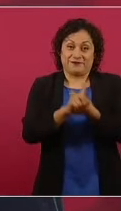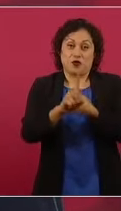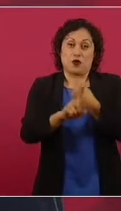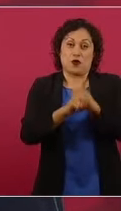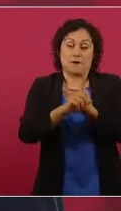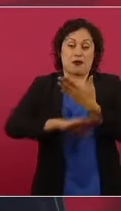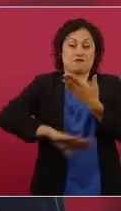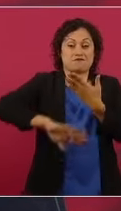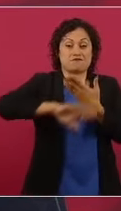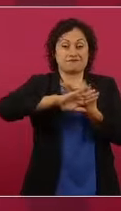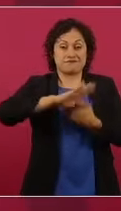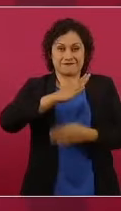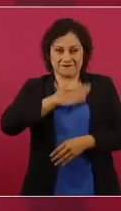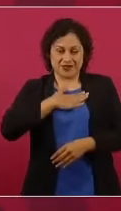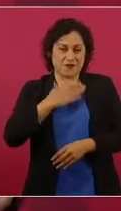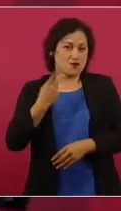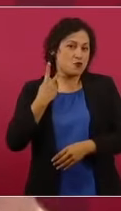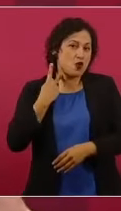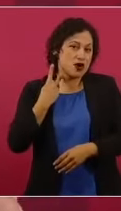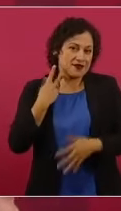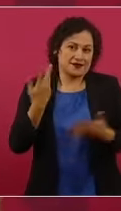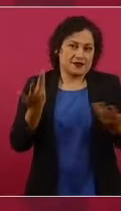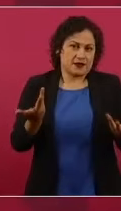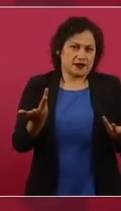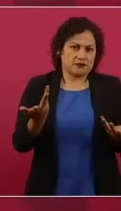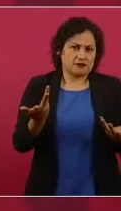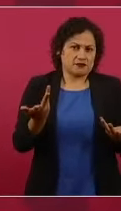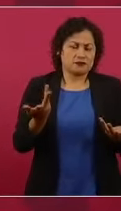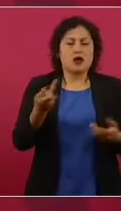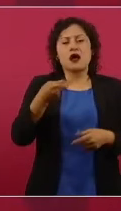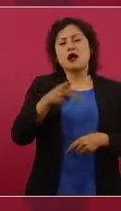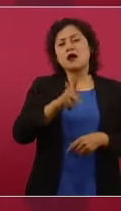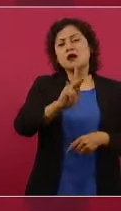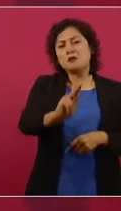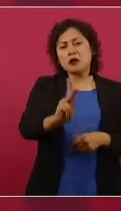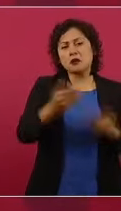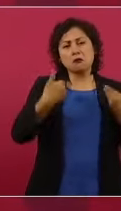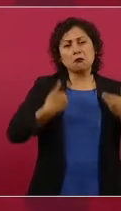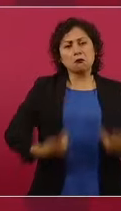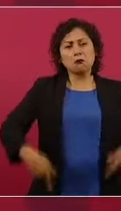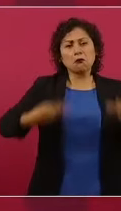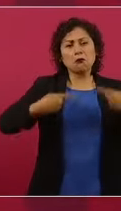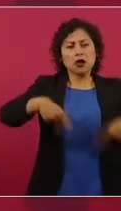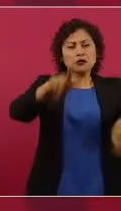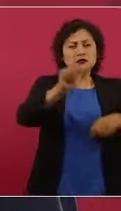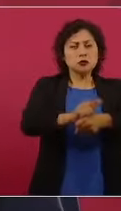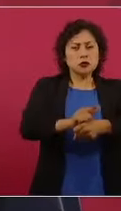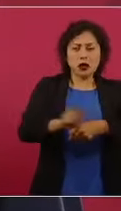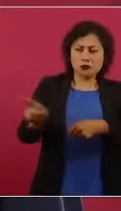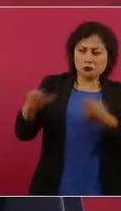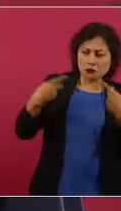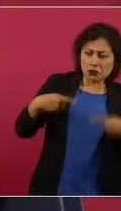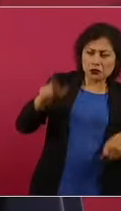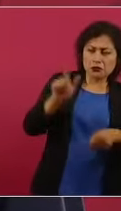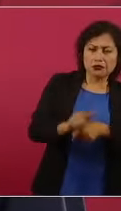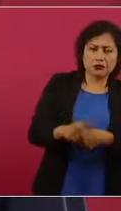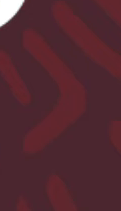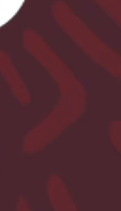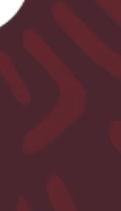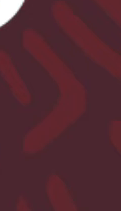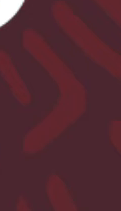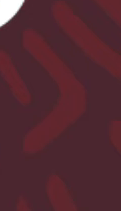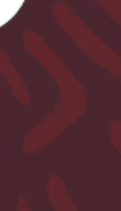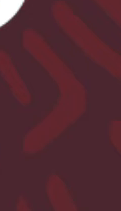políticamente. Pero en lo personal es otra cosa.